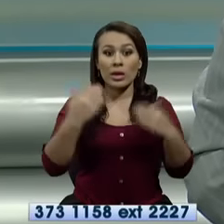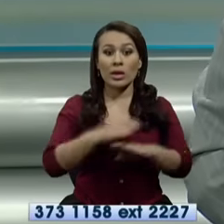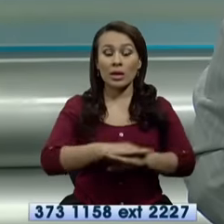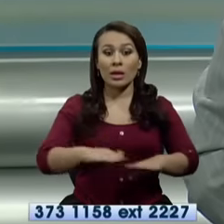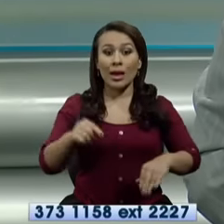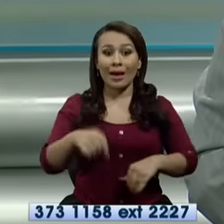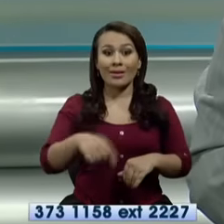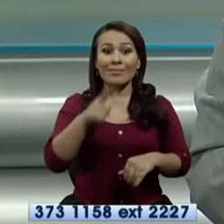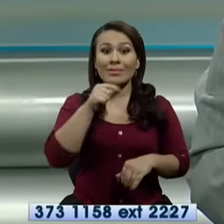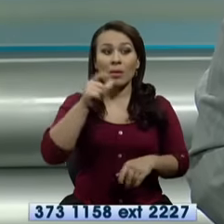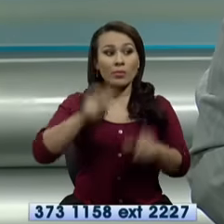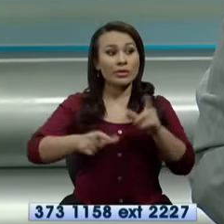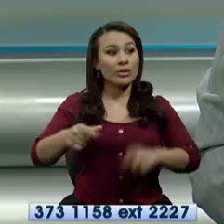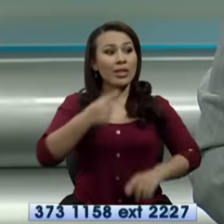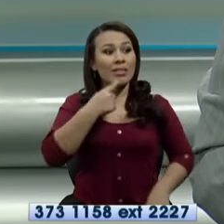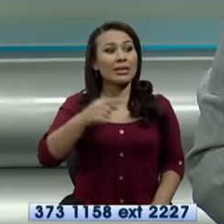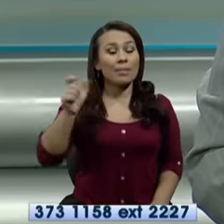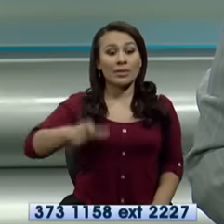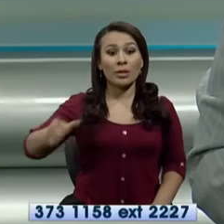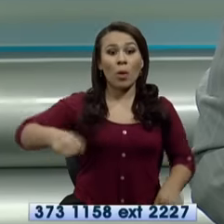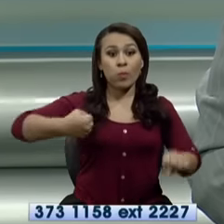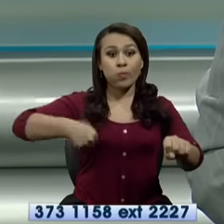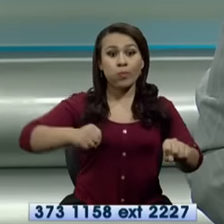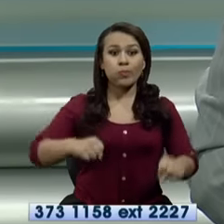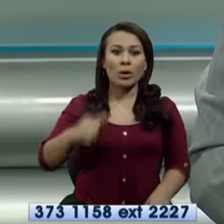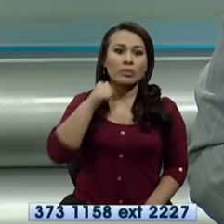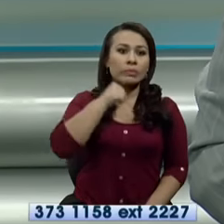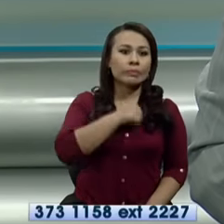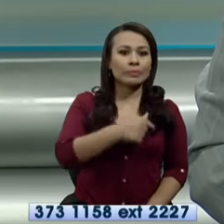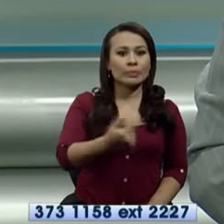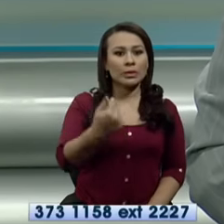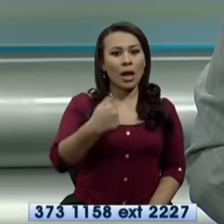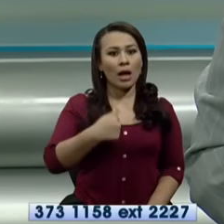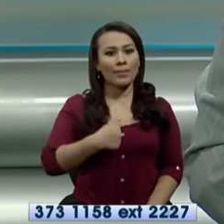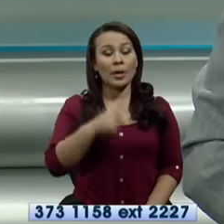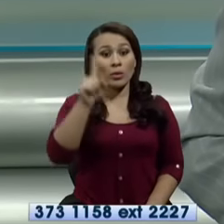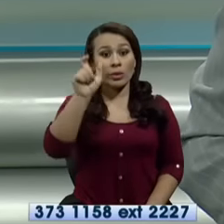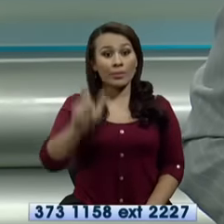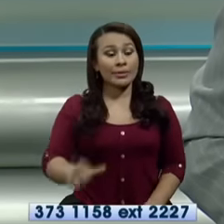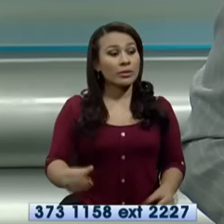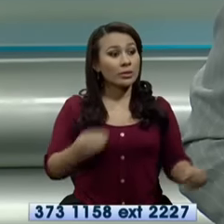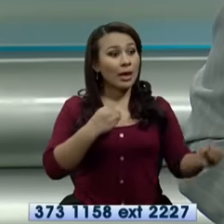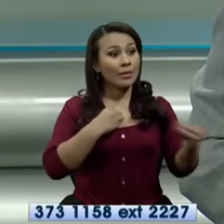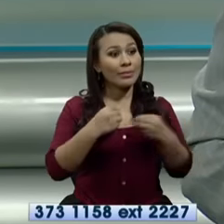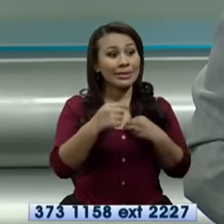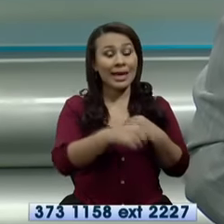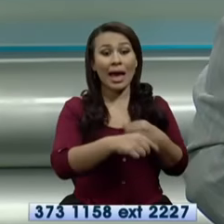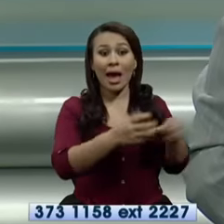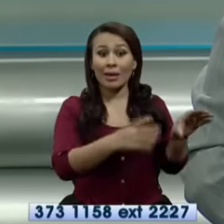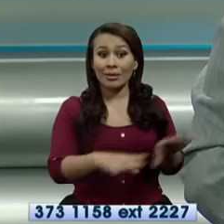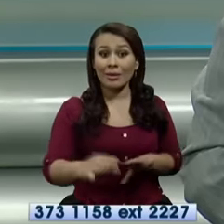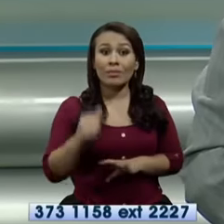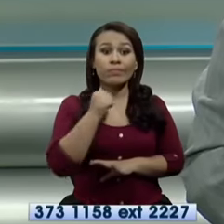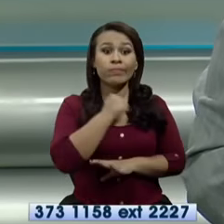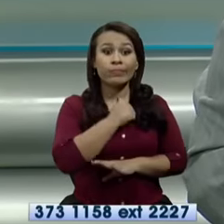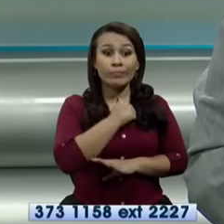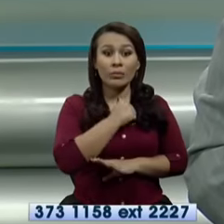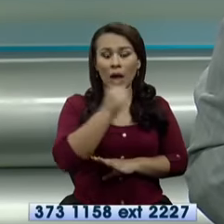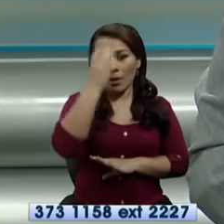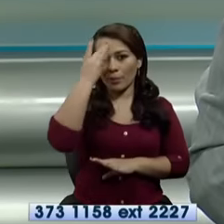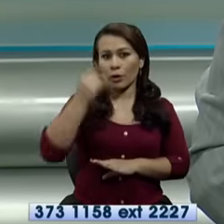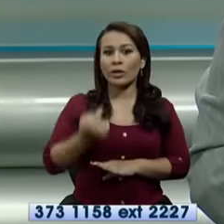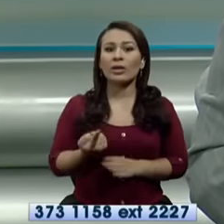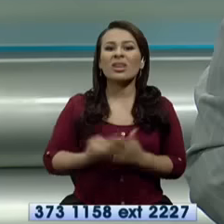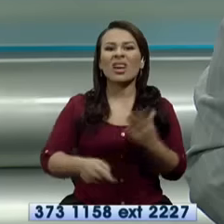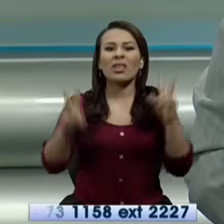atacados por sujetos que se movilizaban en motos uno de Los afectados Indicó que esa acción delictiva habría sido porque